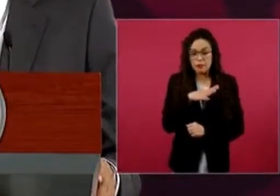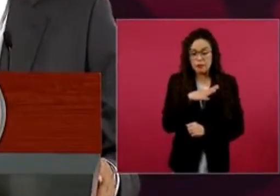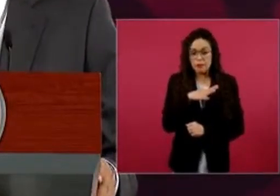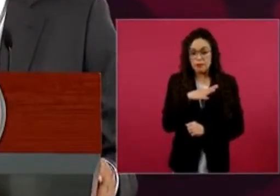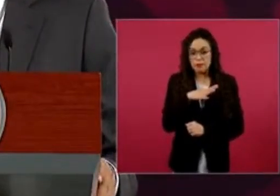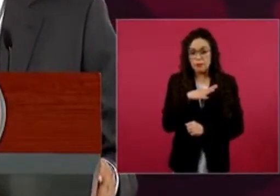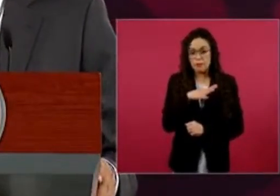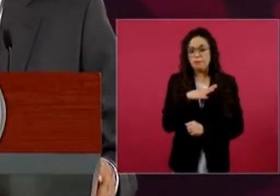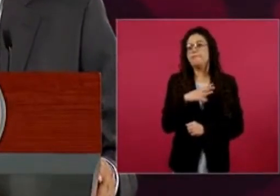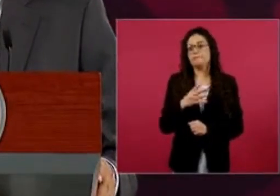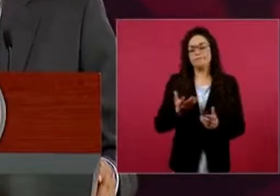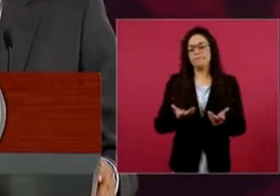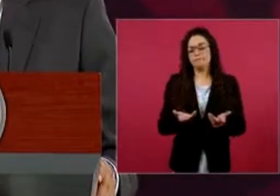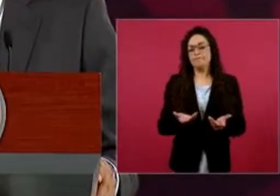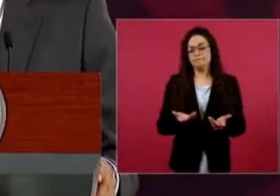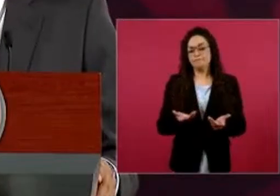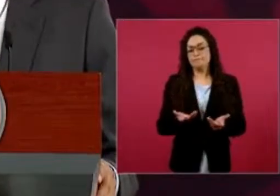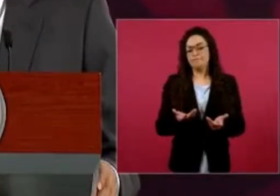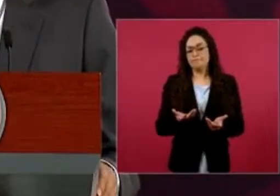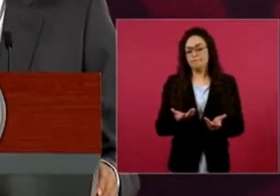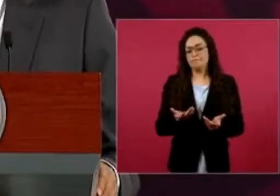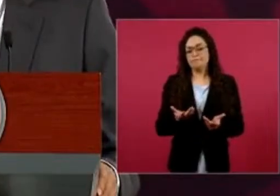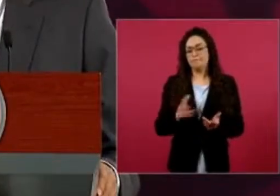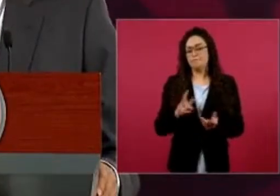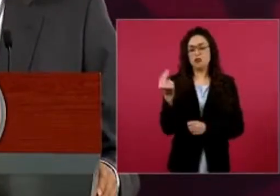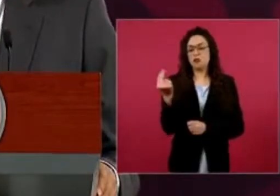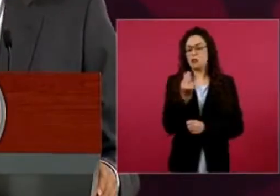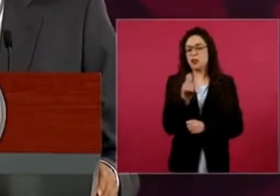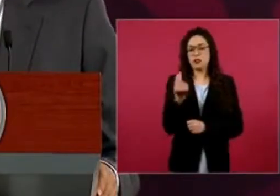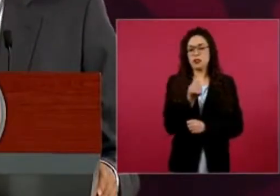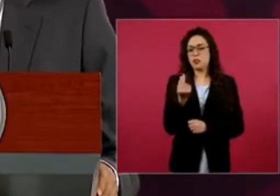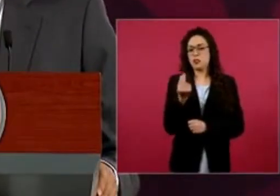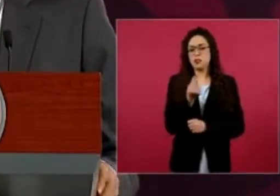públicos, no hace falta